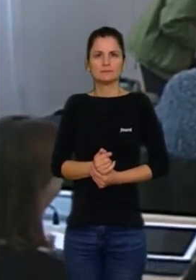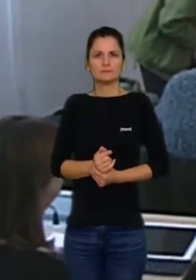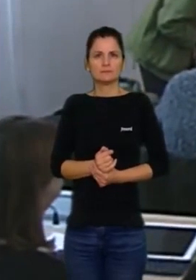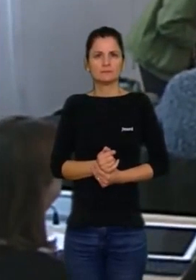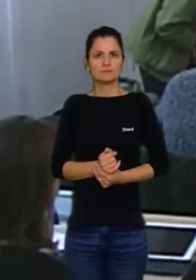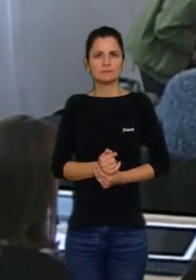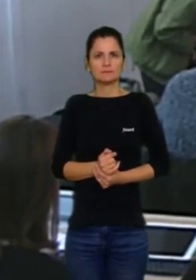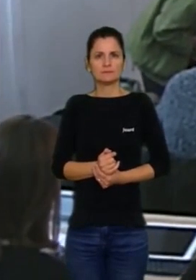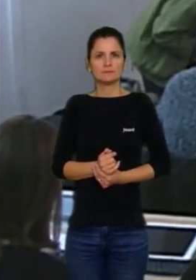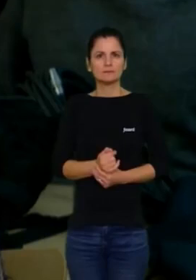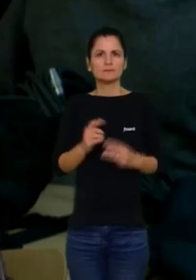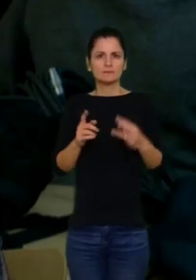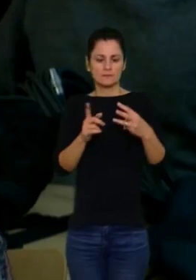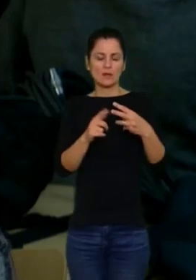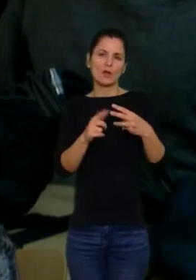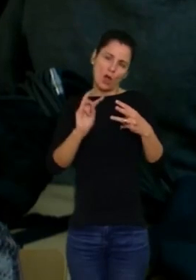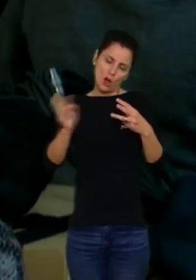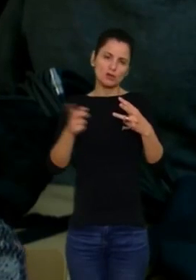Bueno, hay una cuestión más también,